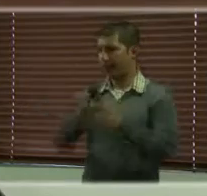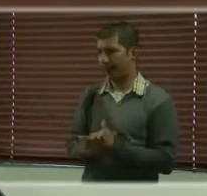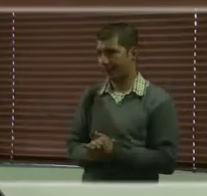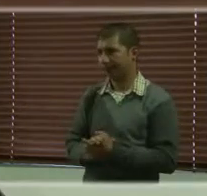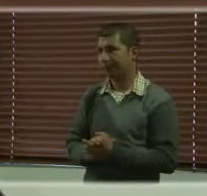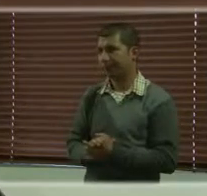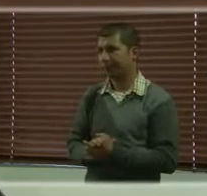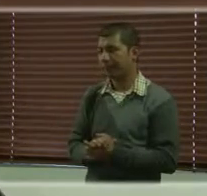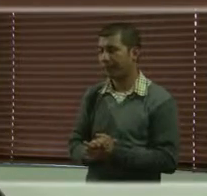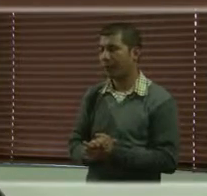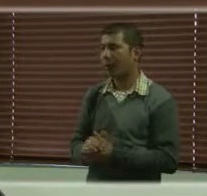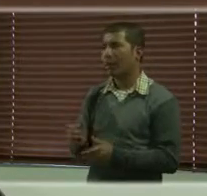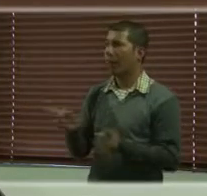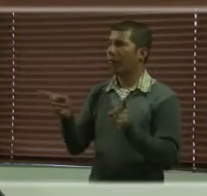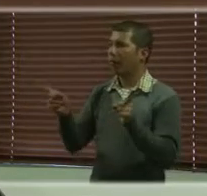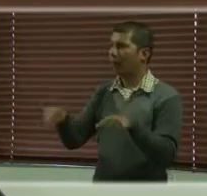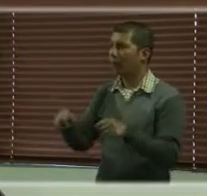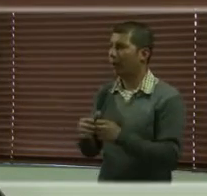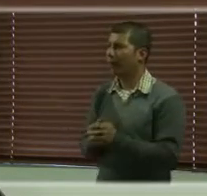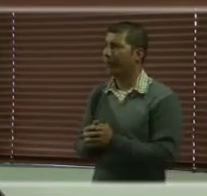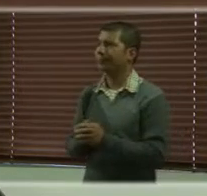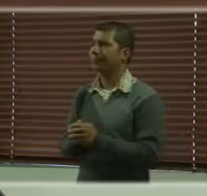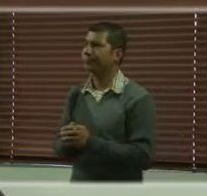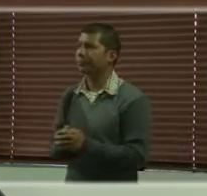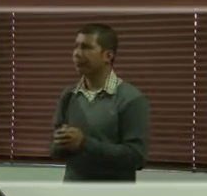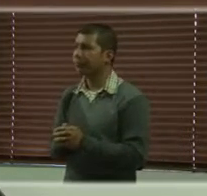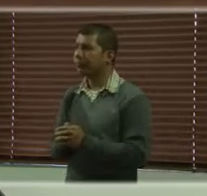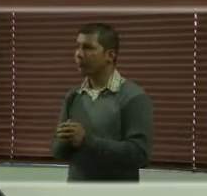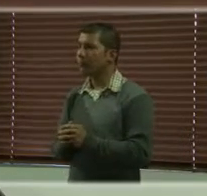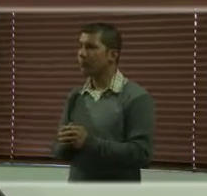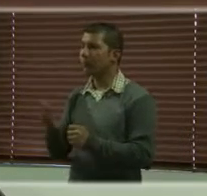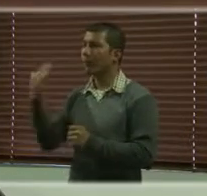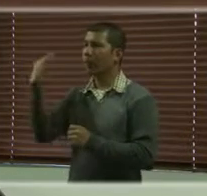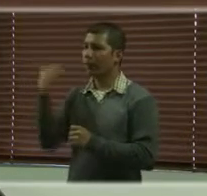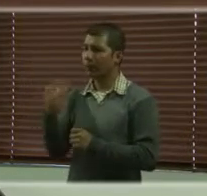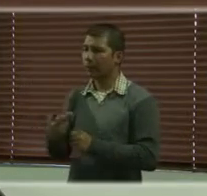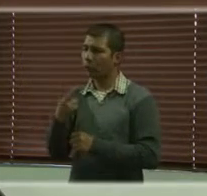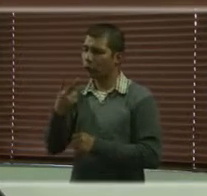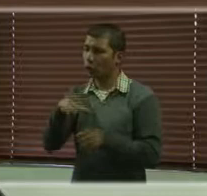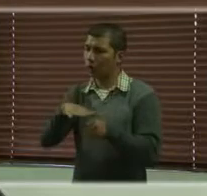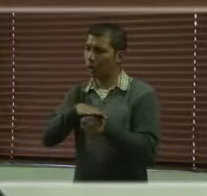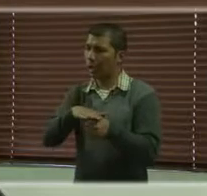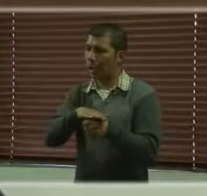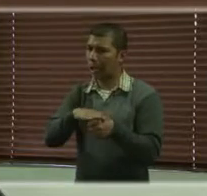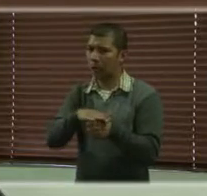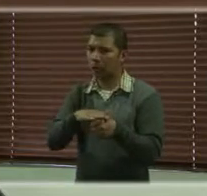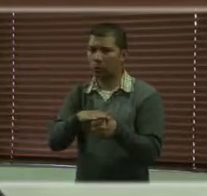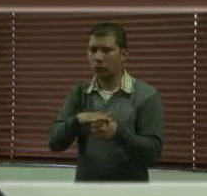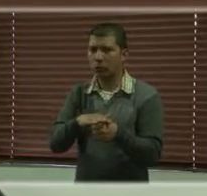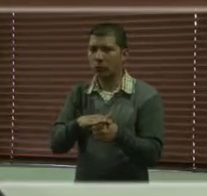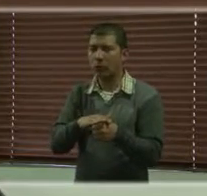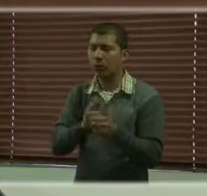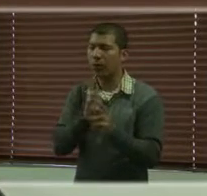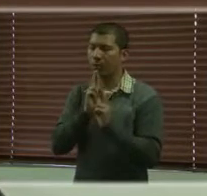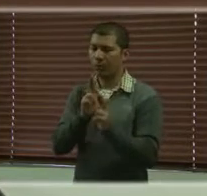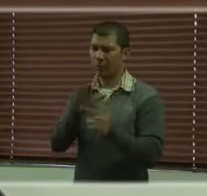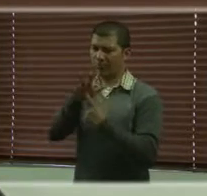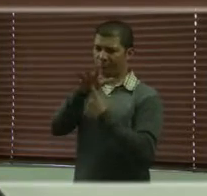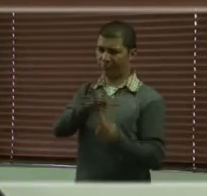un par de de de comunicaciones por ahí que que fueron resueltas que no había violación